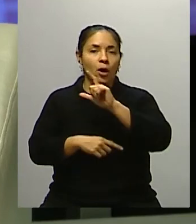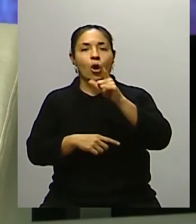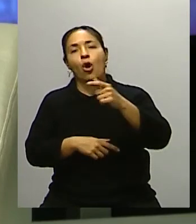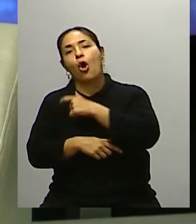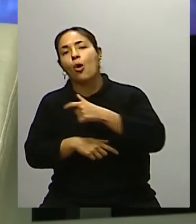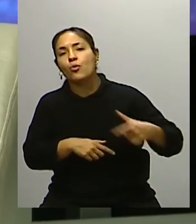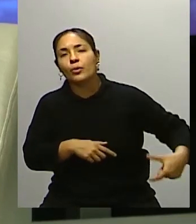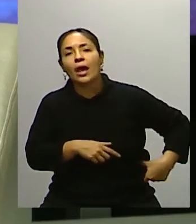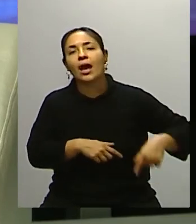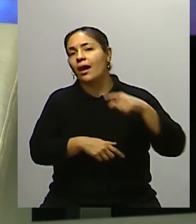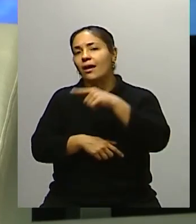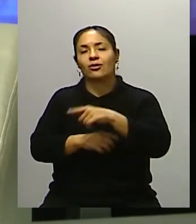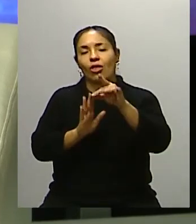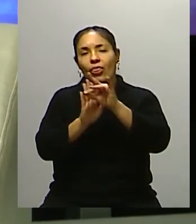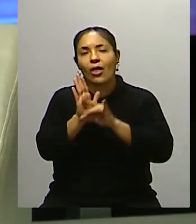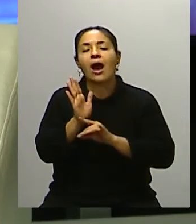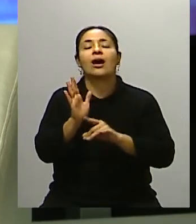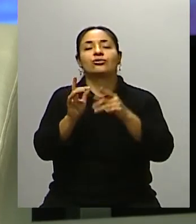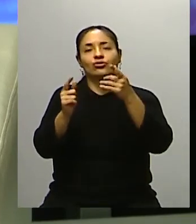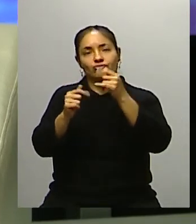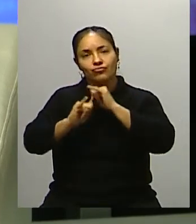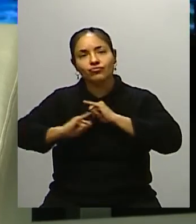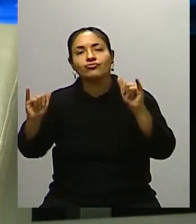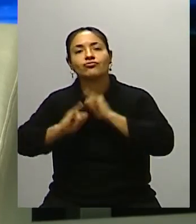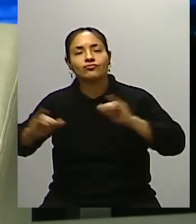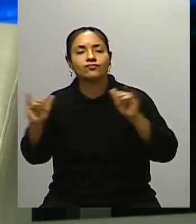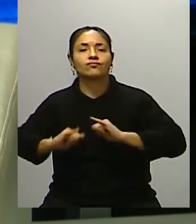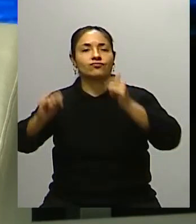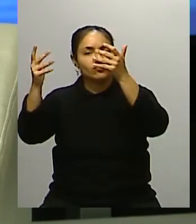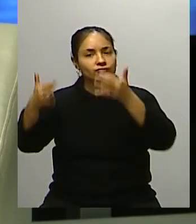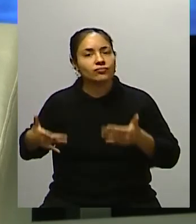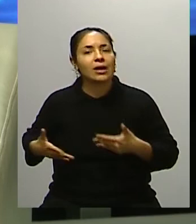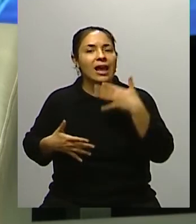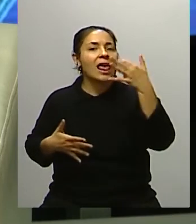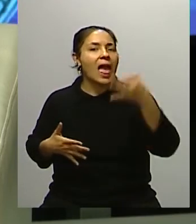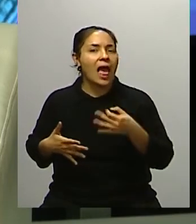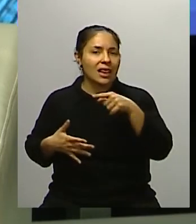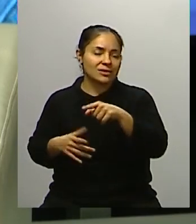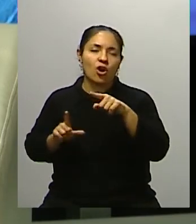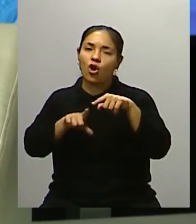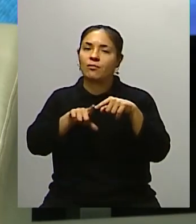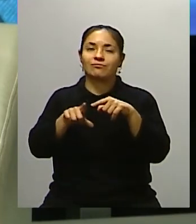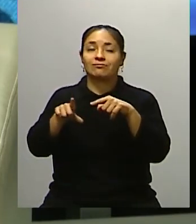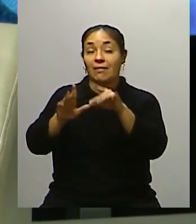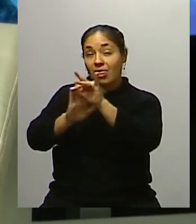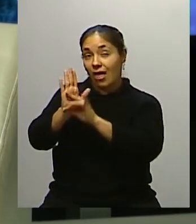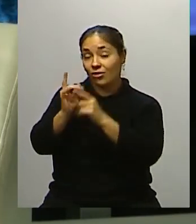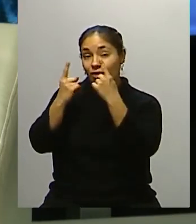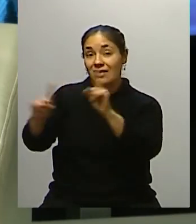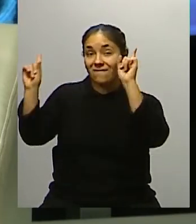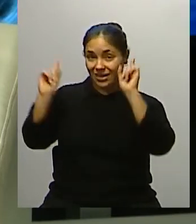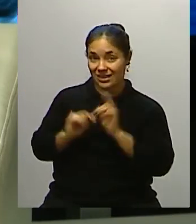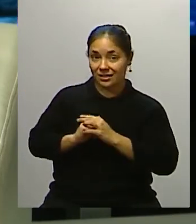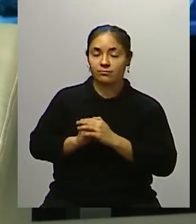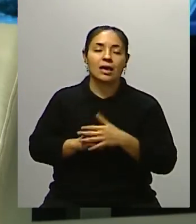de todos estos índices y programas que establecen las cifras reales, establecen otra cosa. Lamentablemente, en